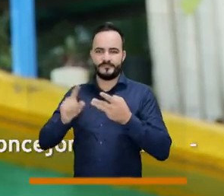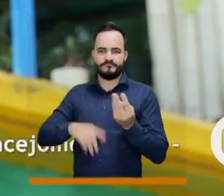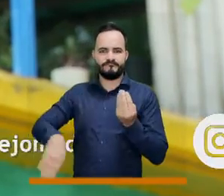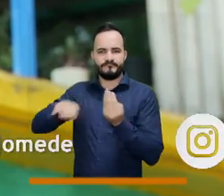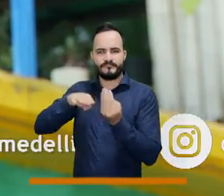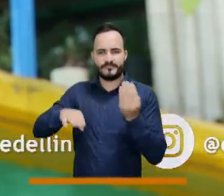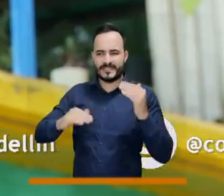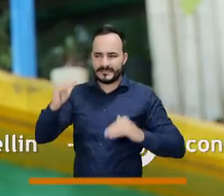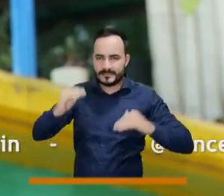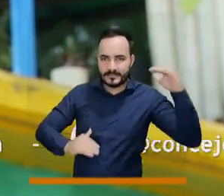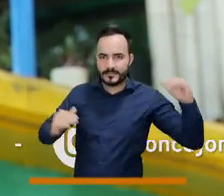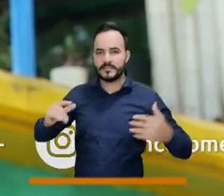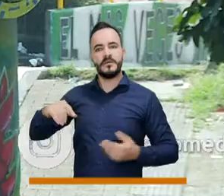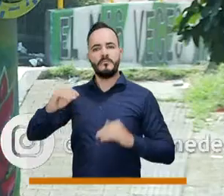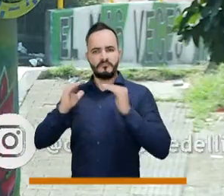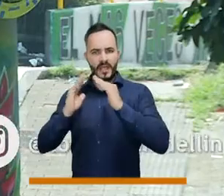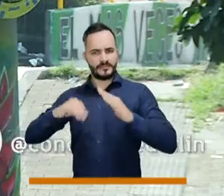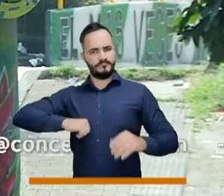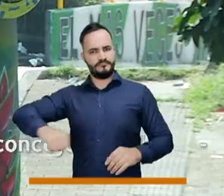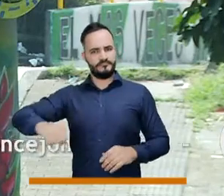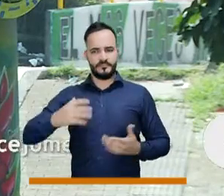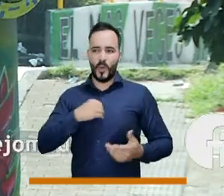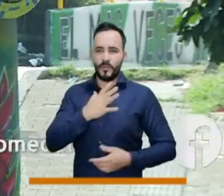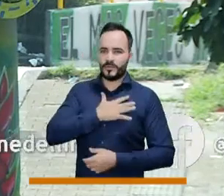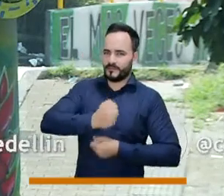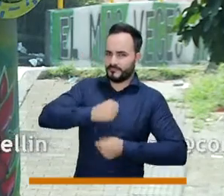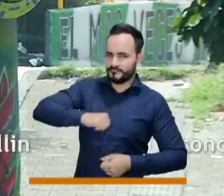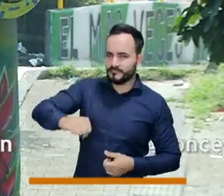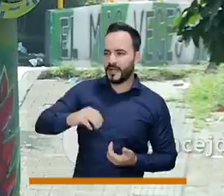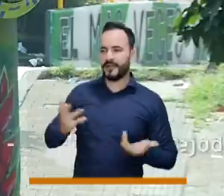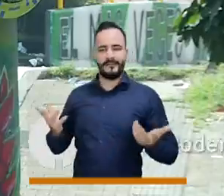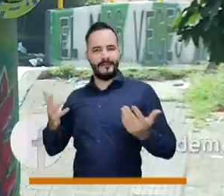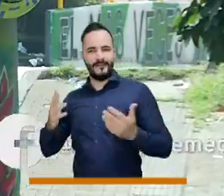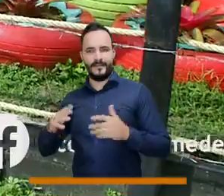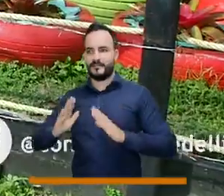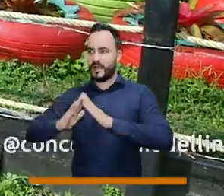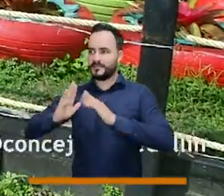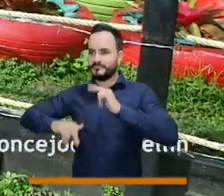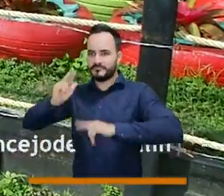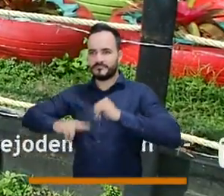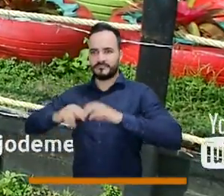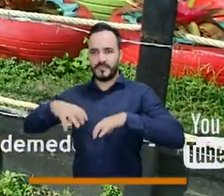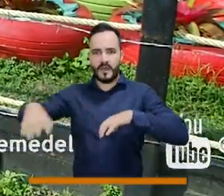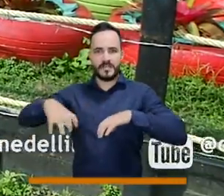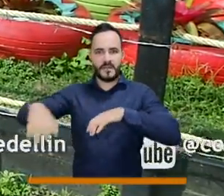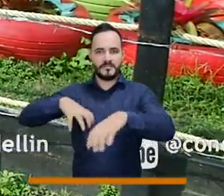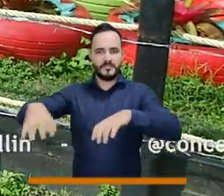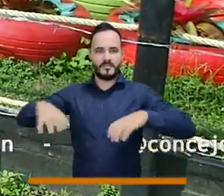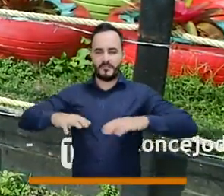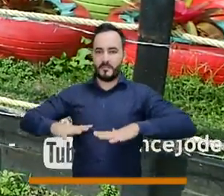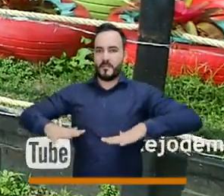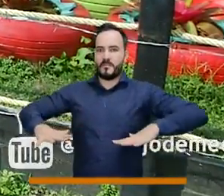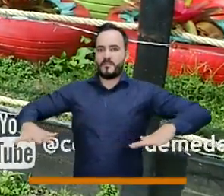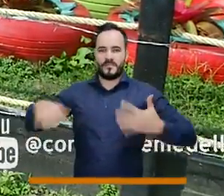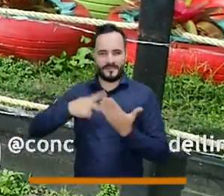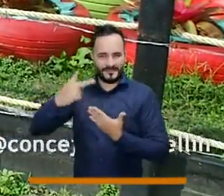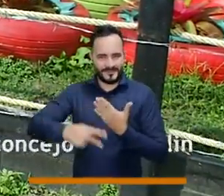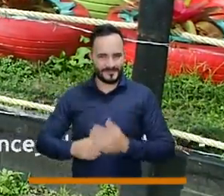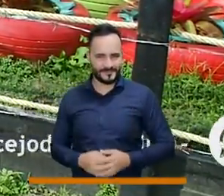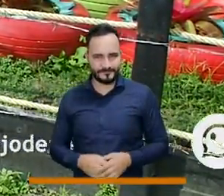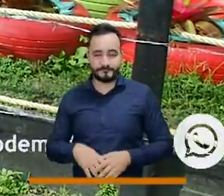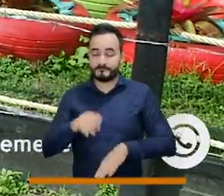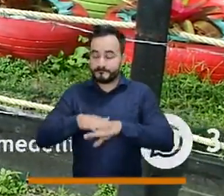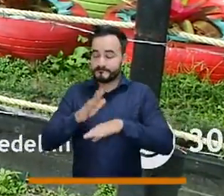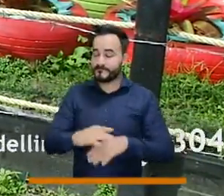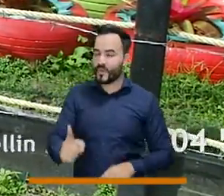la inequidad, el derecho a la vivienda, el empleo y el desarrollo de la expansión urbana. Pero sobre todo, aquí está